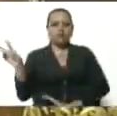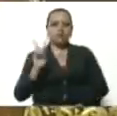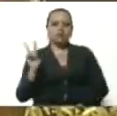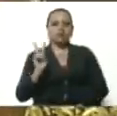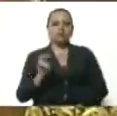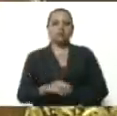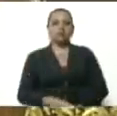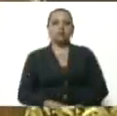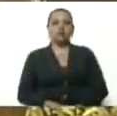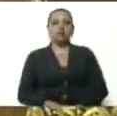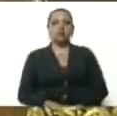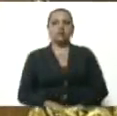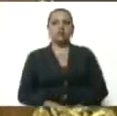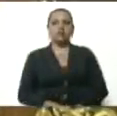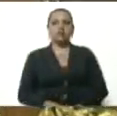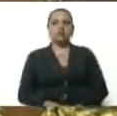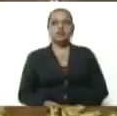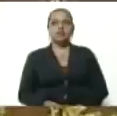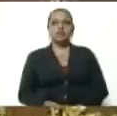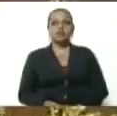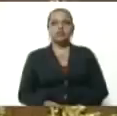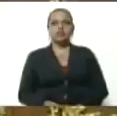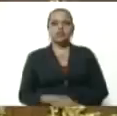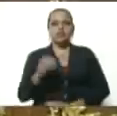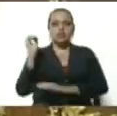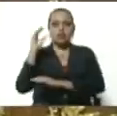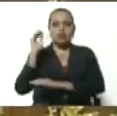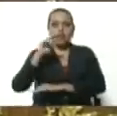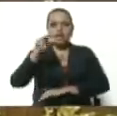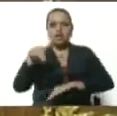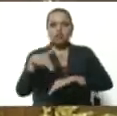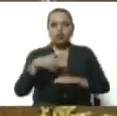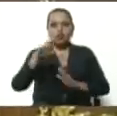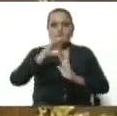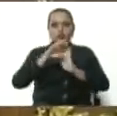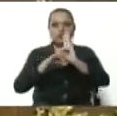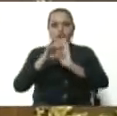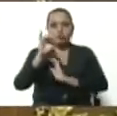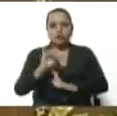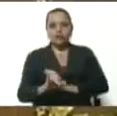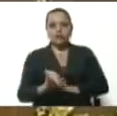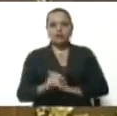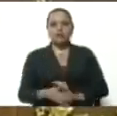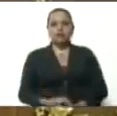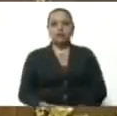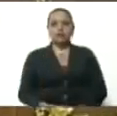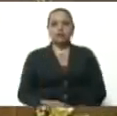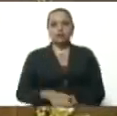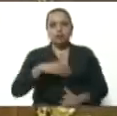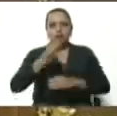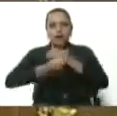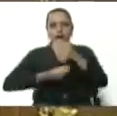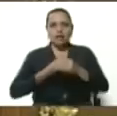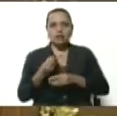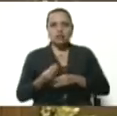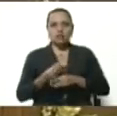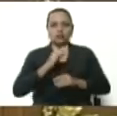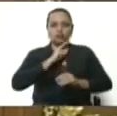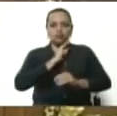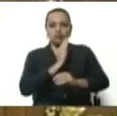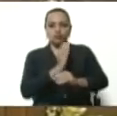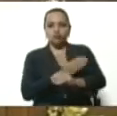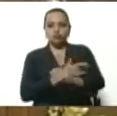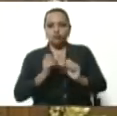nuestra patria. La Asamblea Nacional Constituyente, en ejercicio de su poder